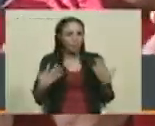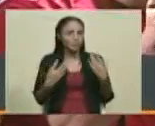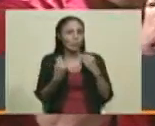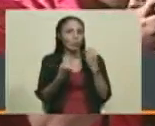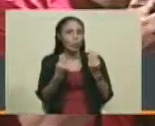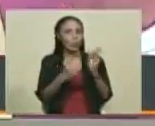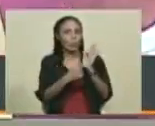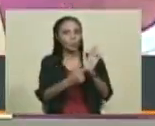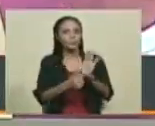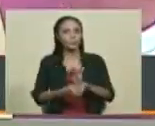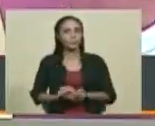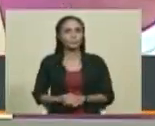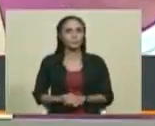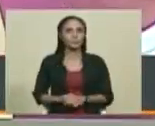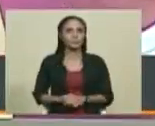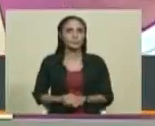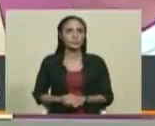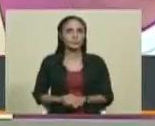Ahora